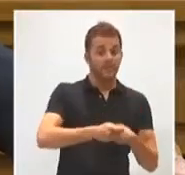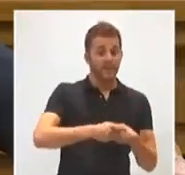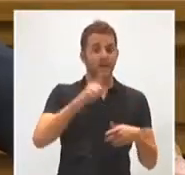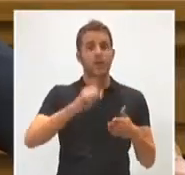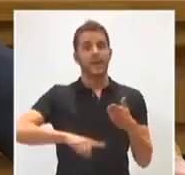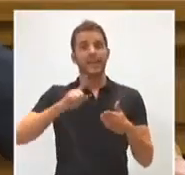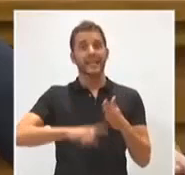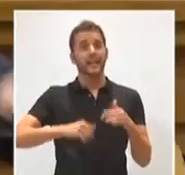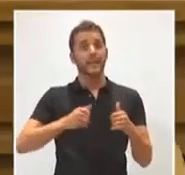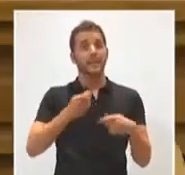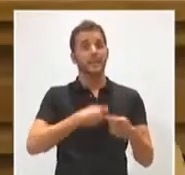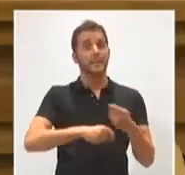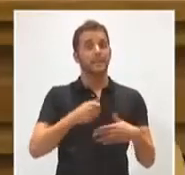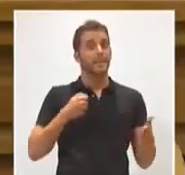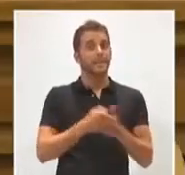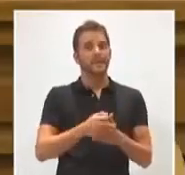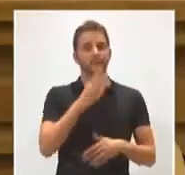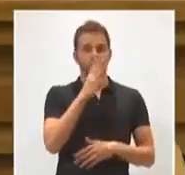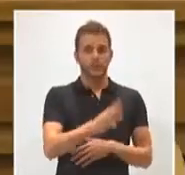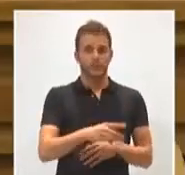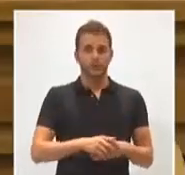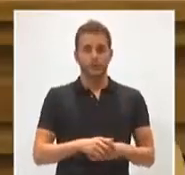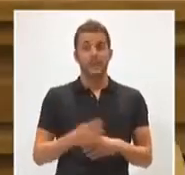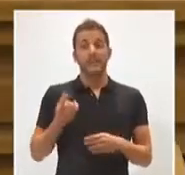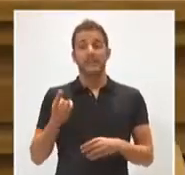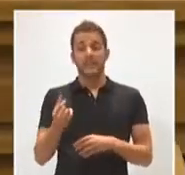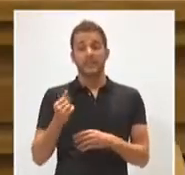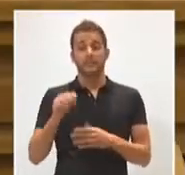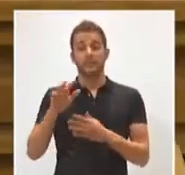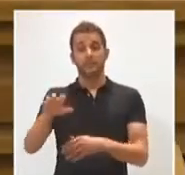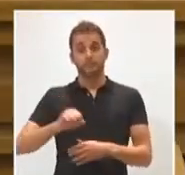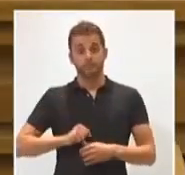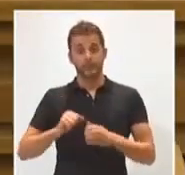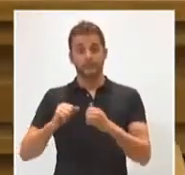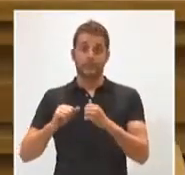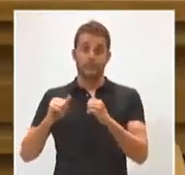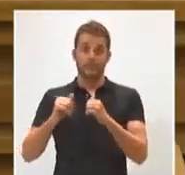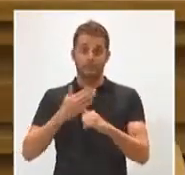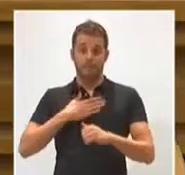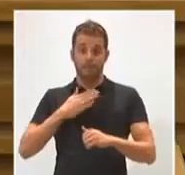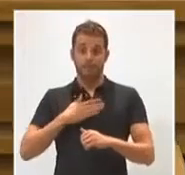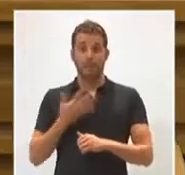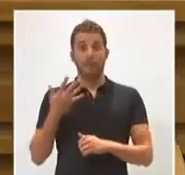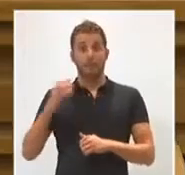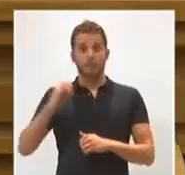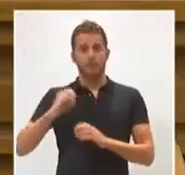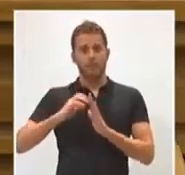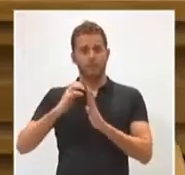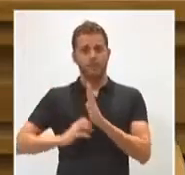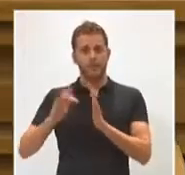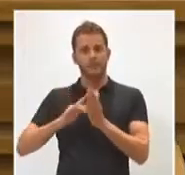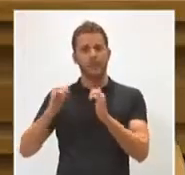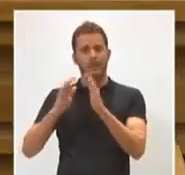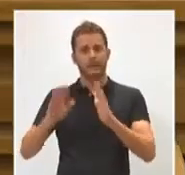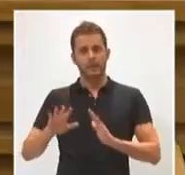y en el impuesto sobre transmisiones patrimoniales vamos a establecer un tipo superreducido del 5% para la adquisición